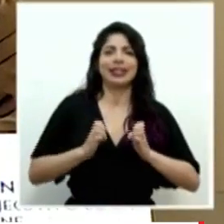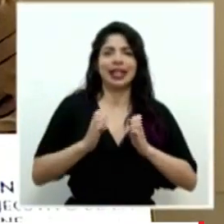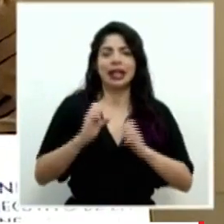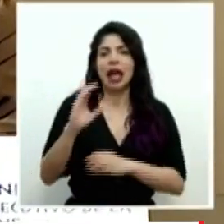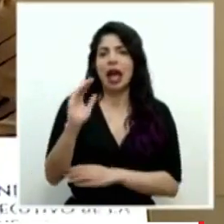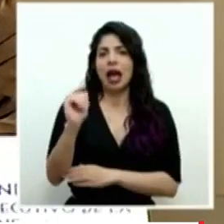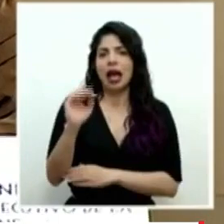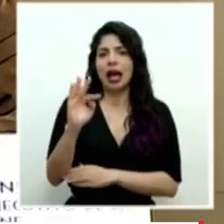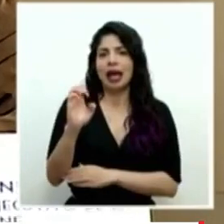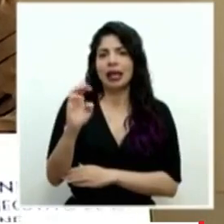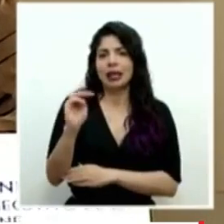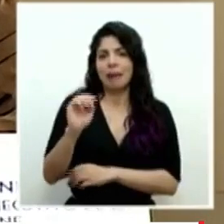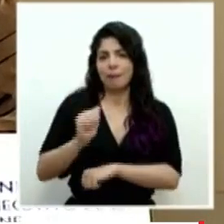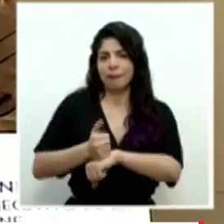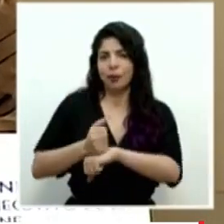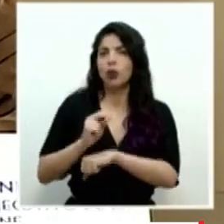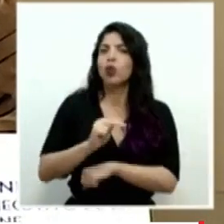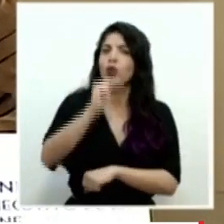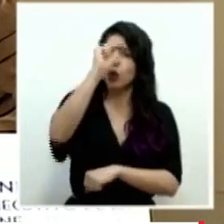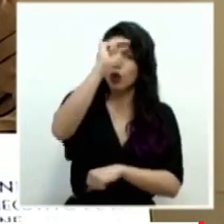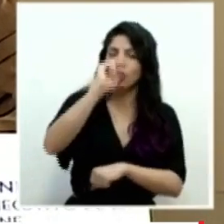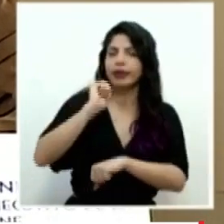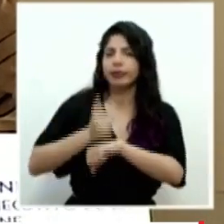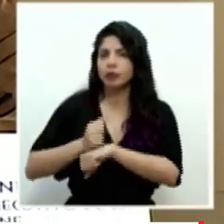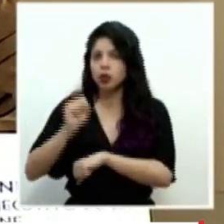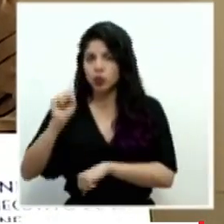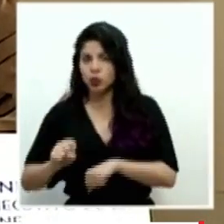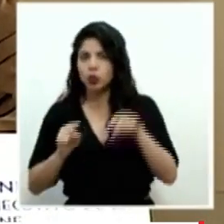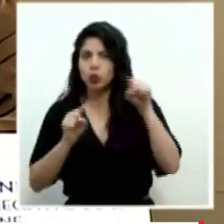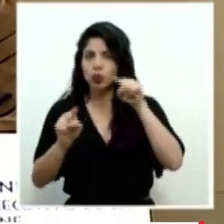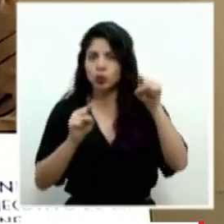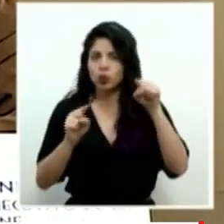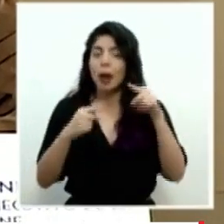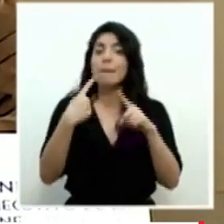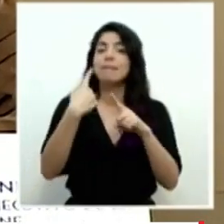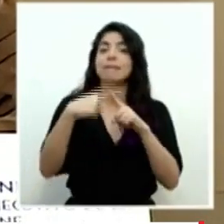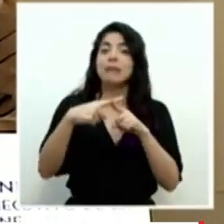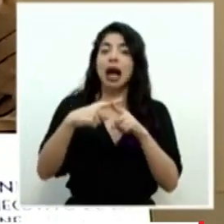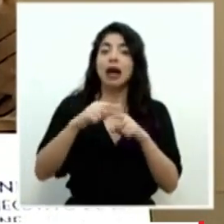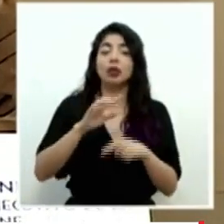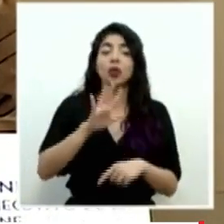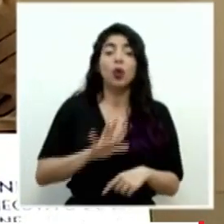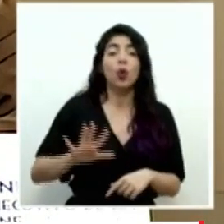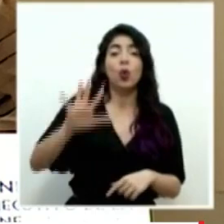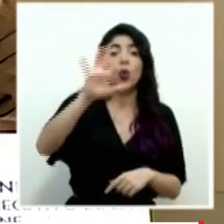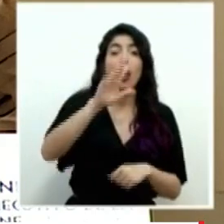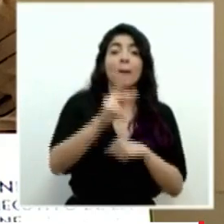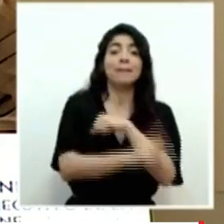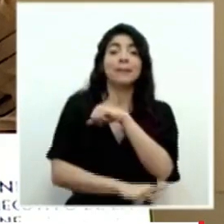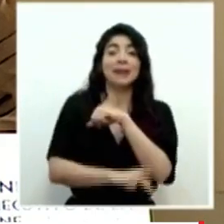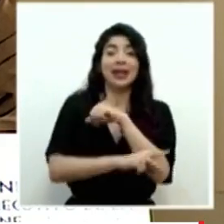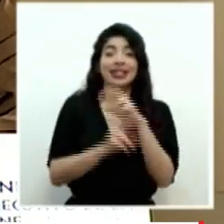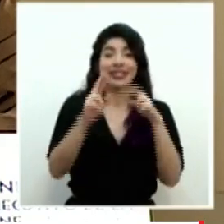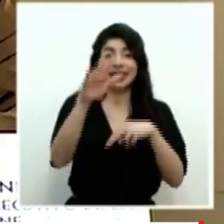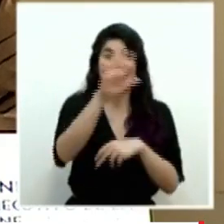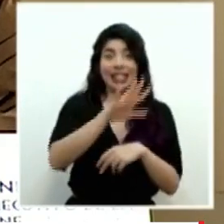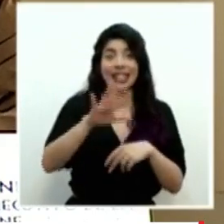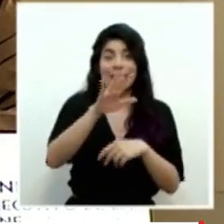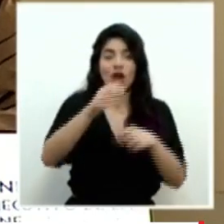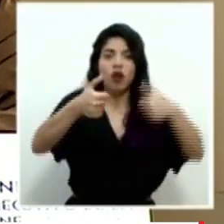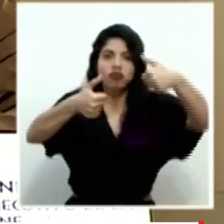los CATEM, tanto en el norte como en el sur, y además un convenio entre todos los países de la región para